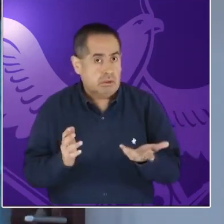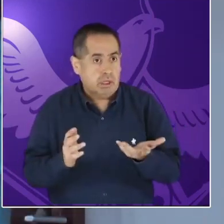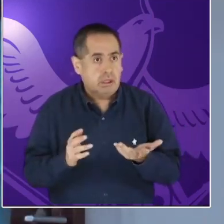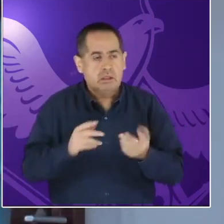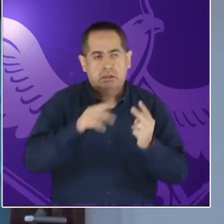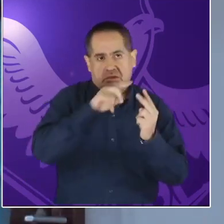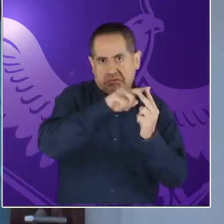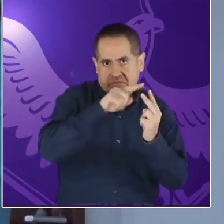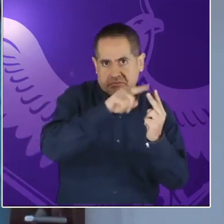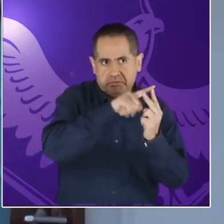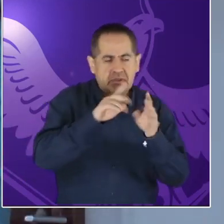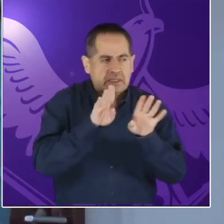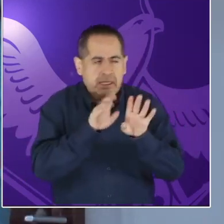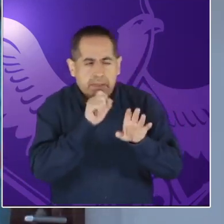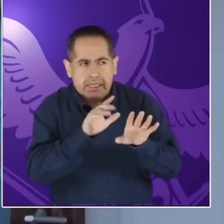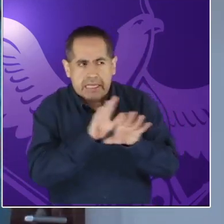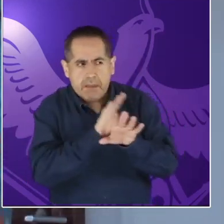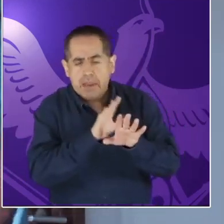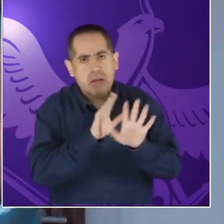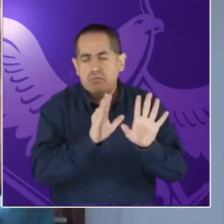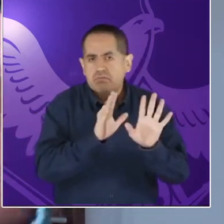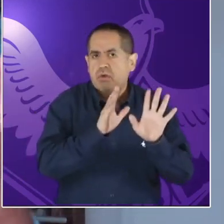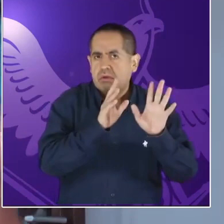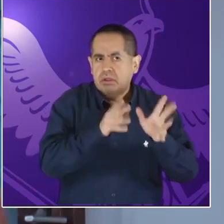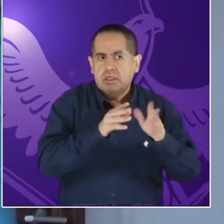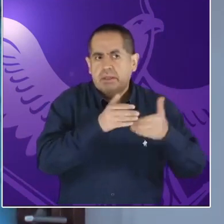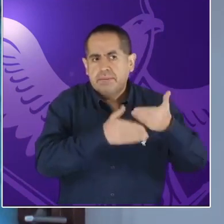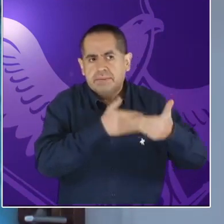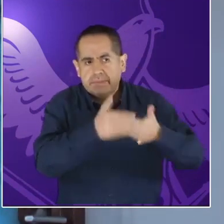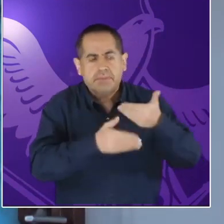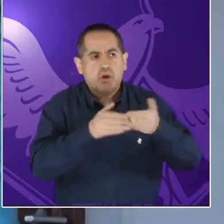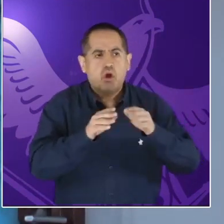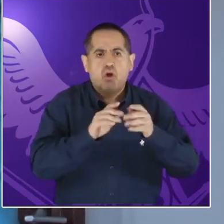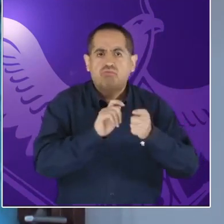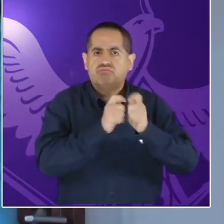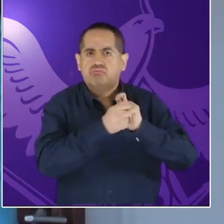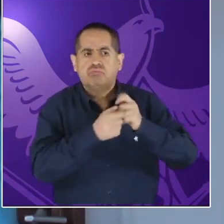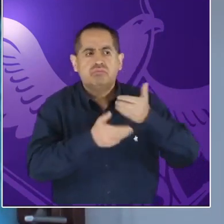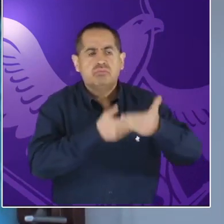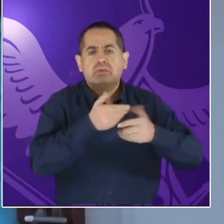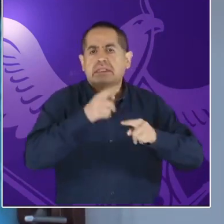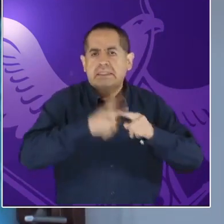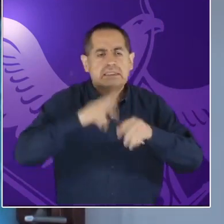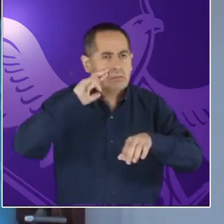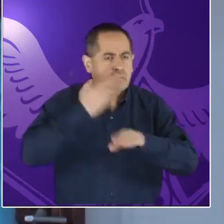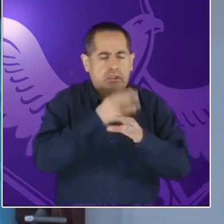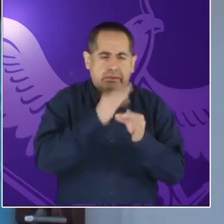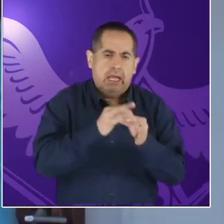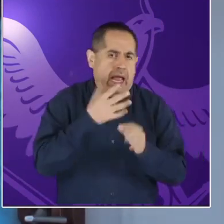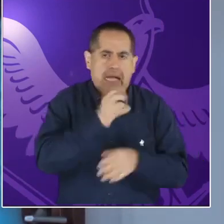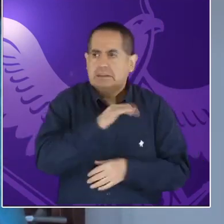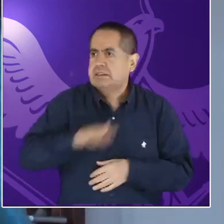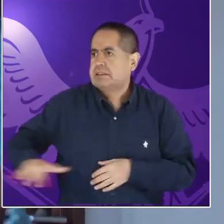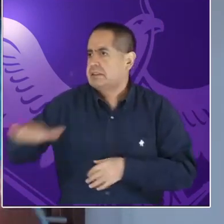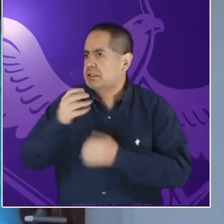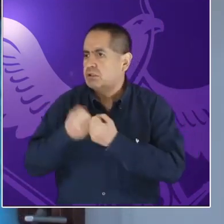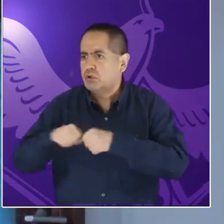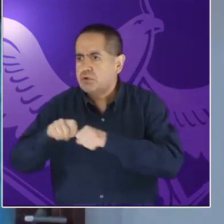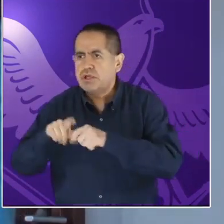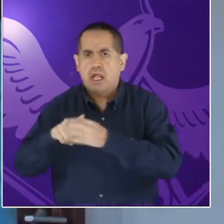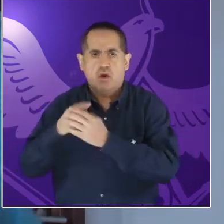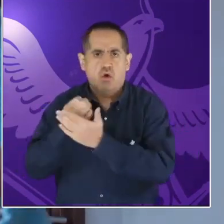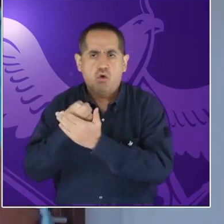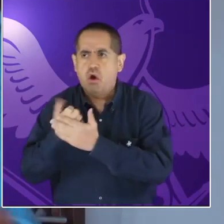en este sentido la responsabilidad parental también como noción va cambiando con el tiempo, producto de ciertos